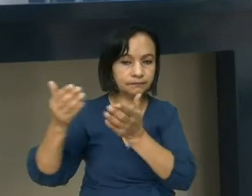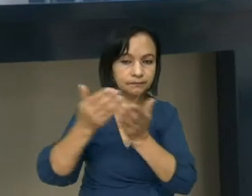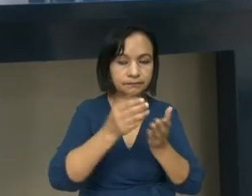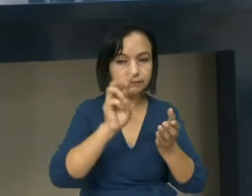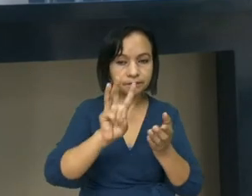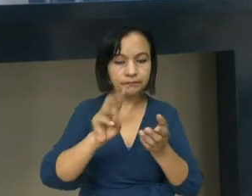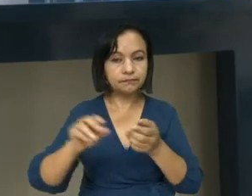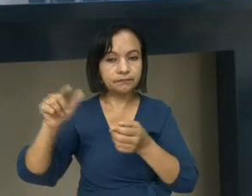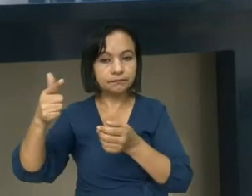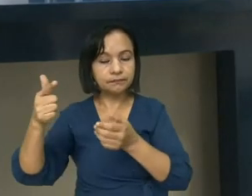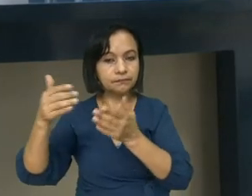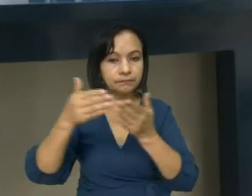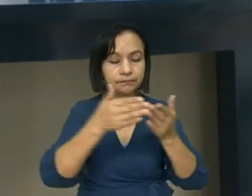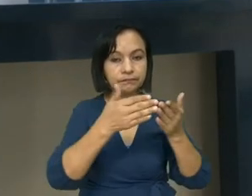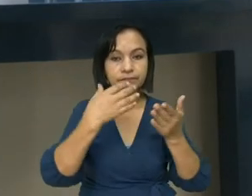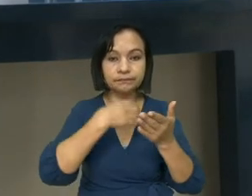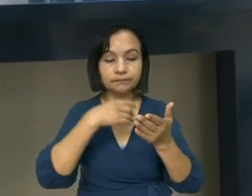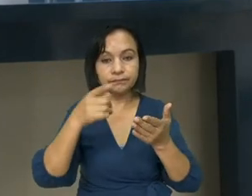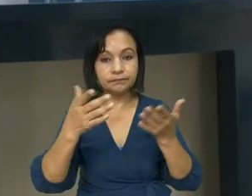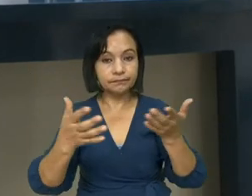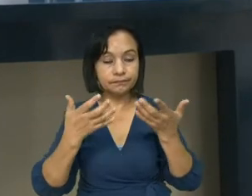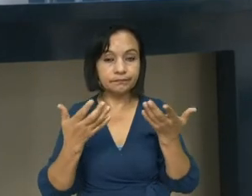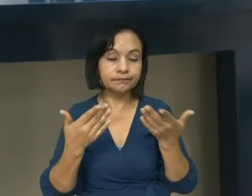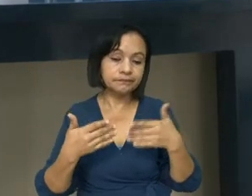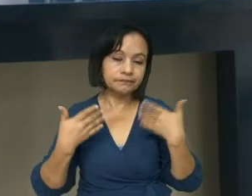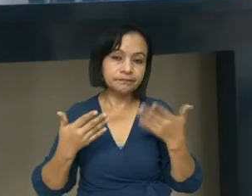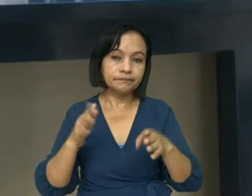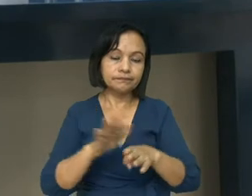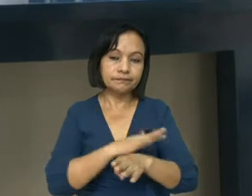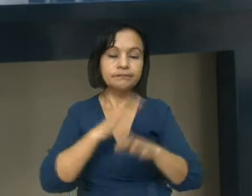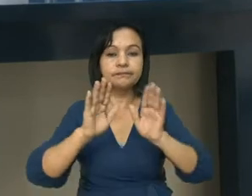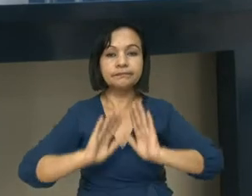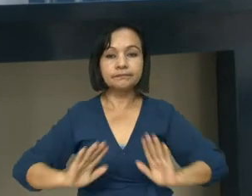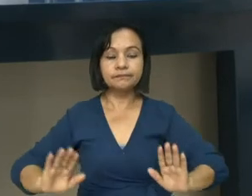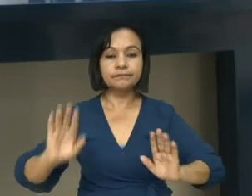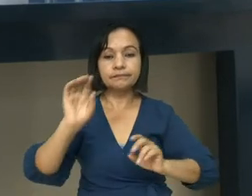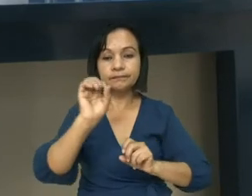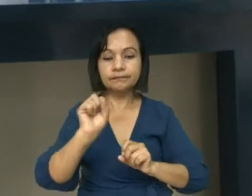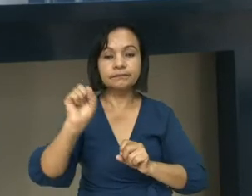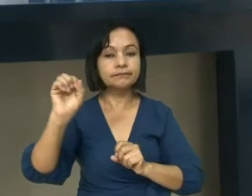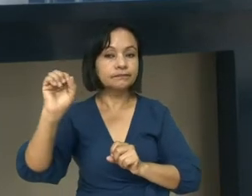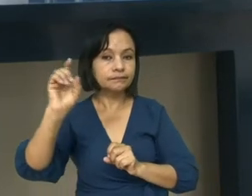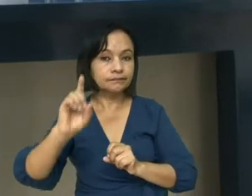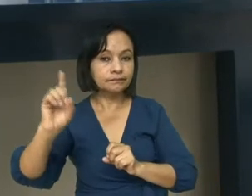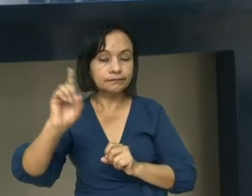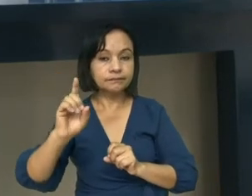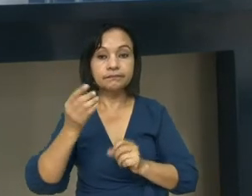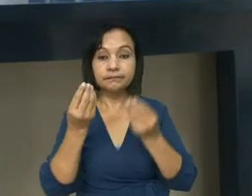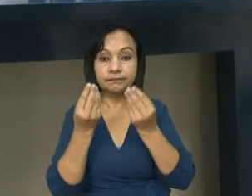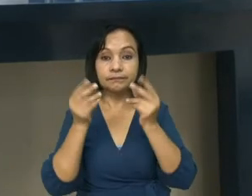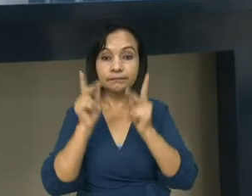las 7 de la noche. Todo depende de cómo esté tu ánimo, cómo te sientas y el relax. Todos los fines de semana tenemos buena